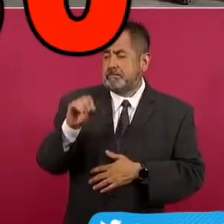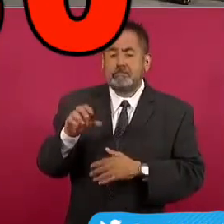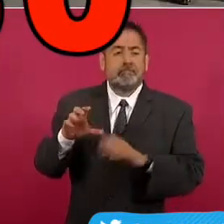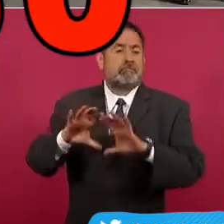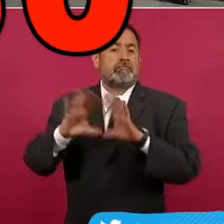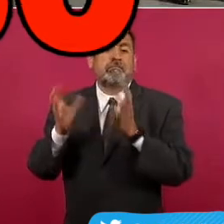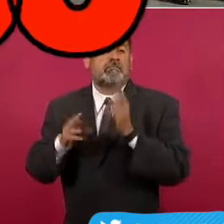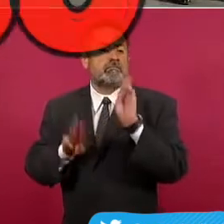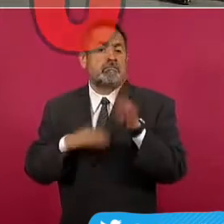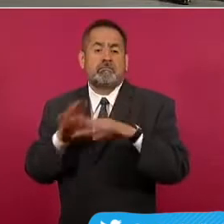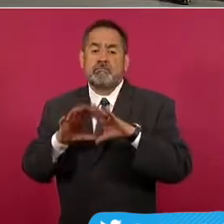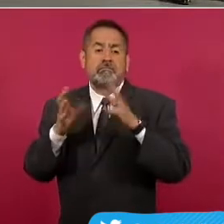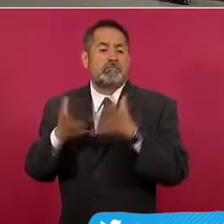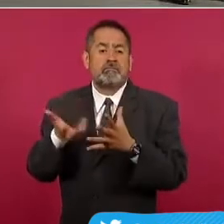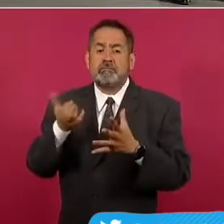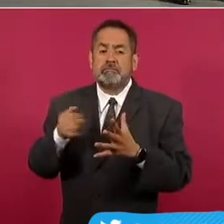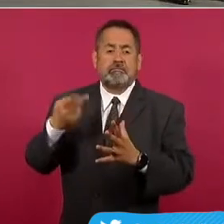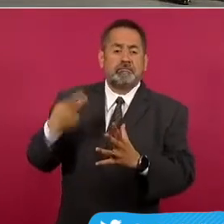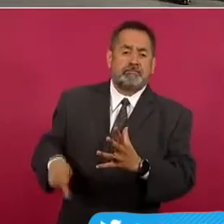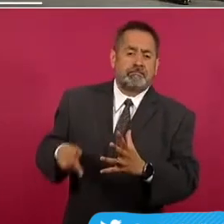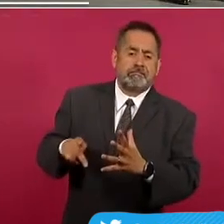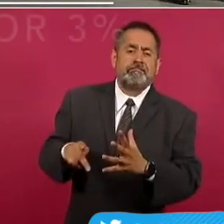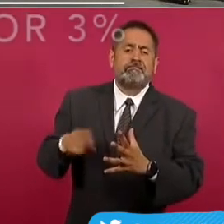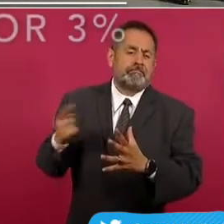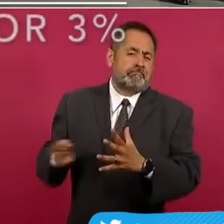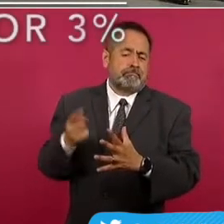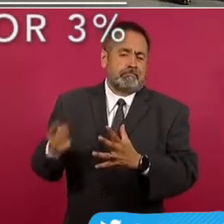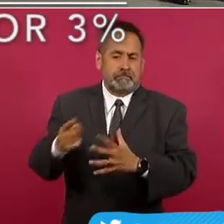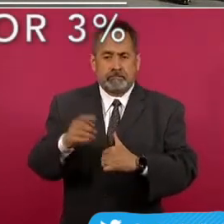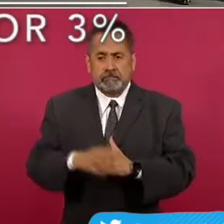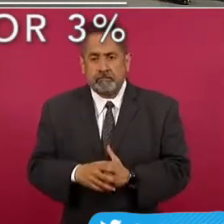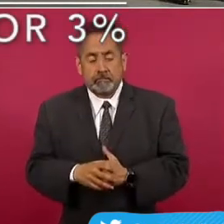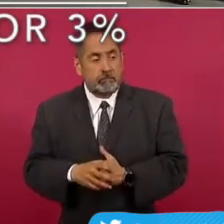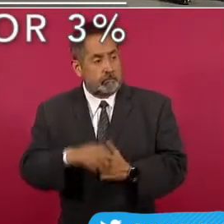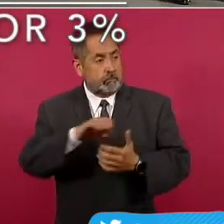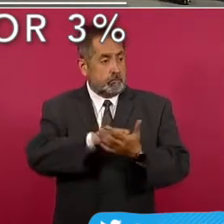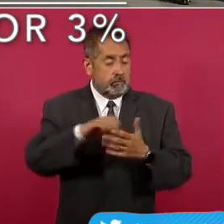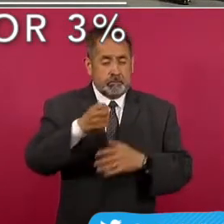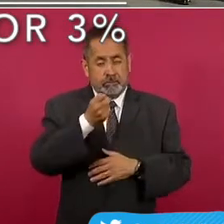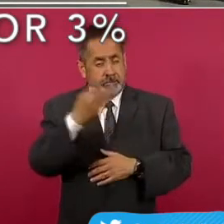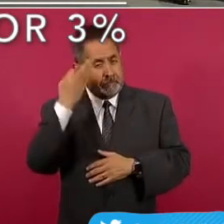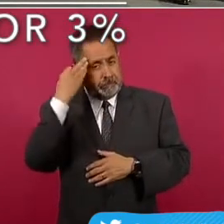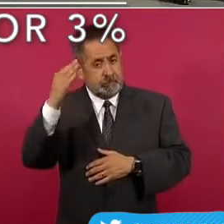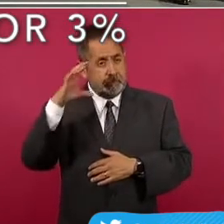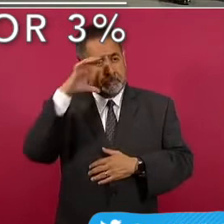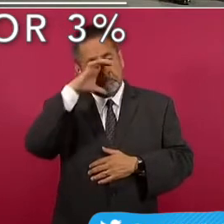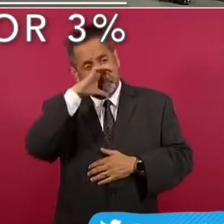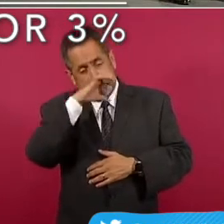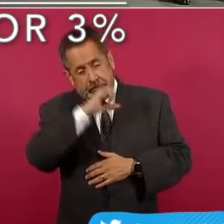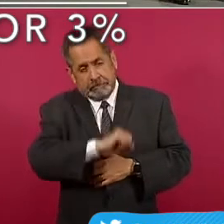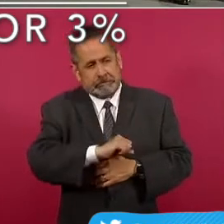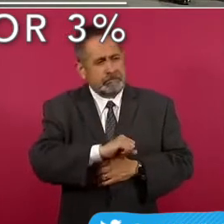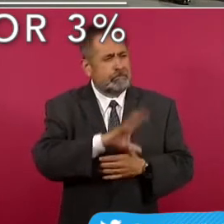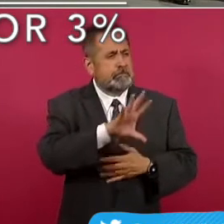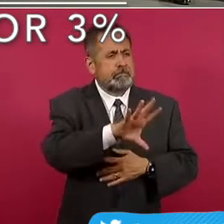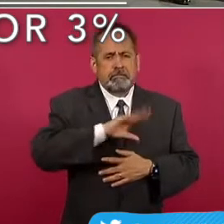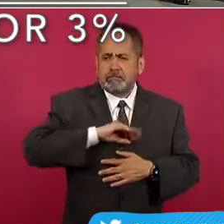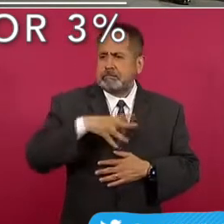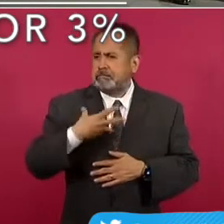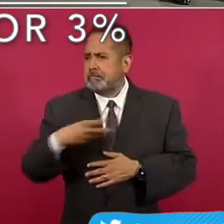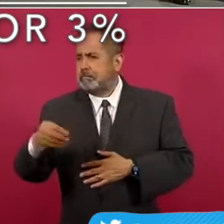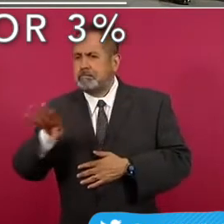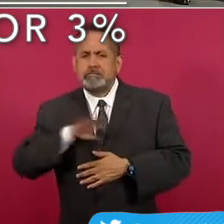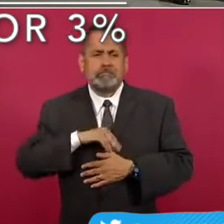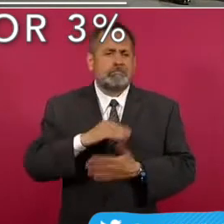14.250 casos más. Hasta el momento, la ocupación hospitalaria de camas generales se encuentra en 10% y 3%